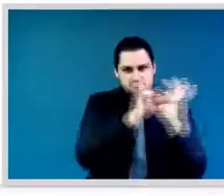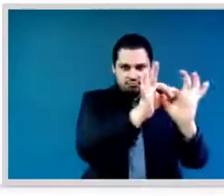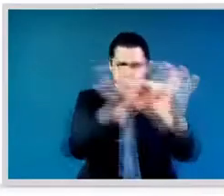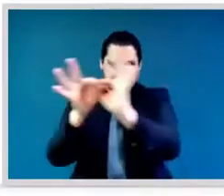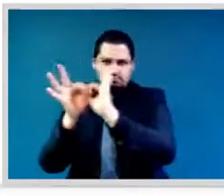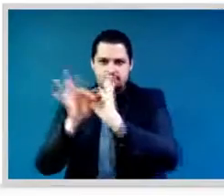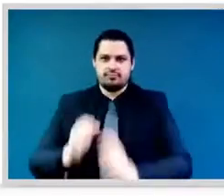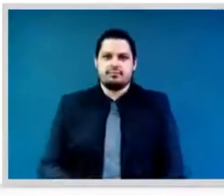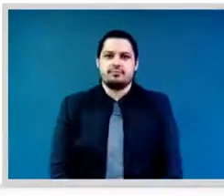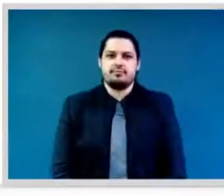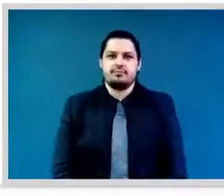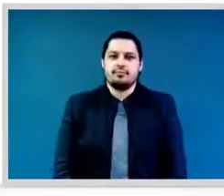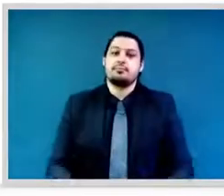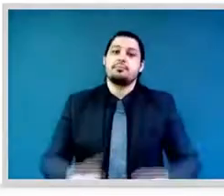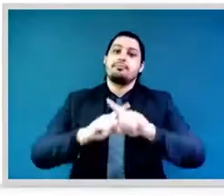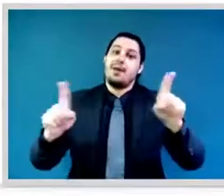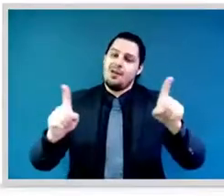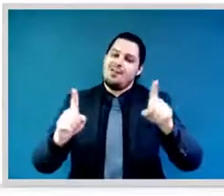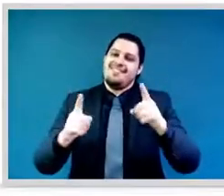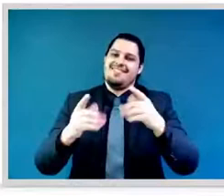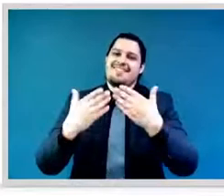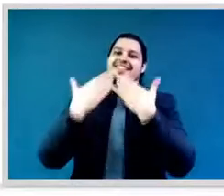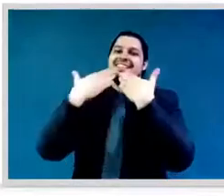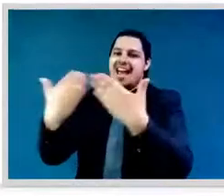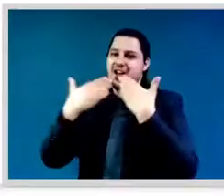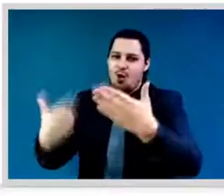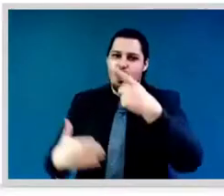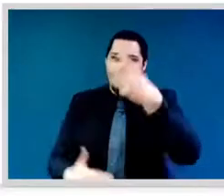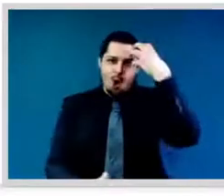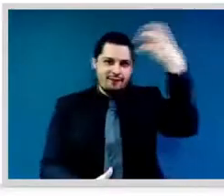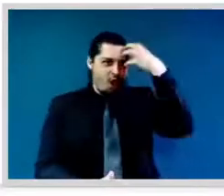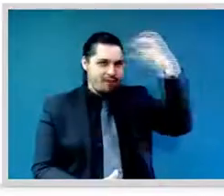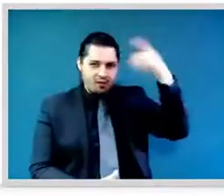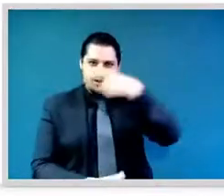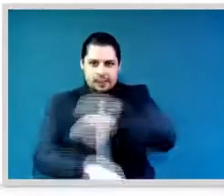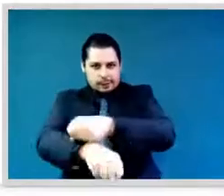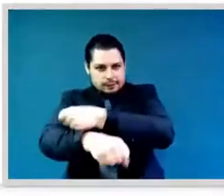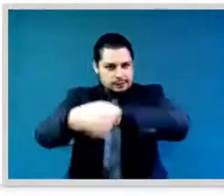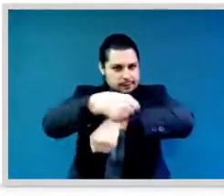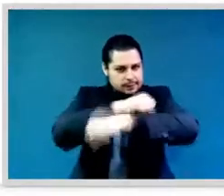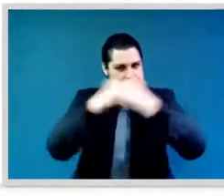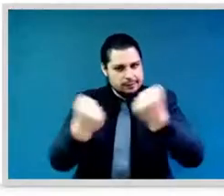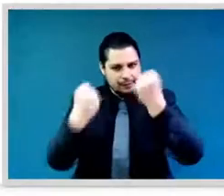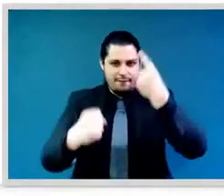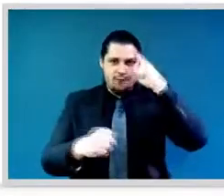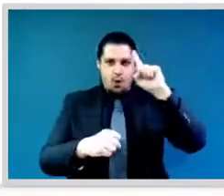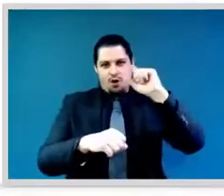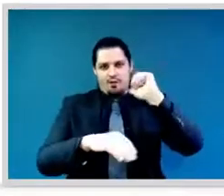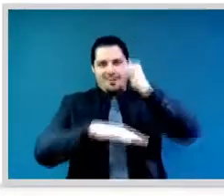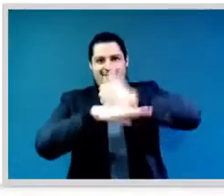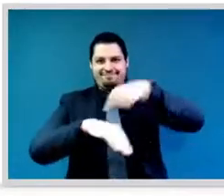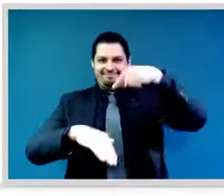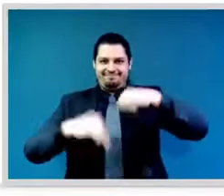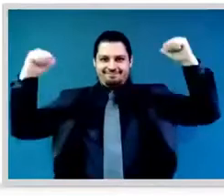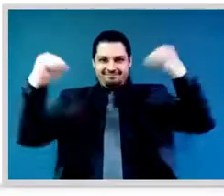agradecer a los gobiernos que han organizado este evento y a ONU que cumple